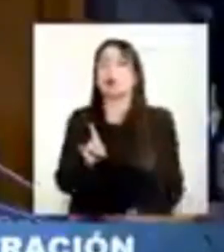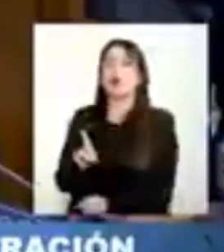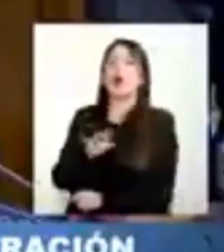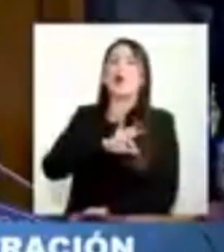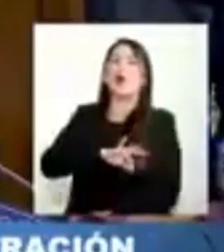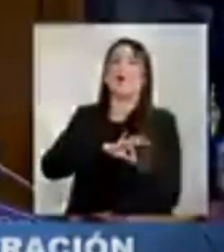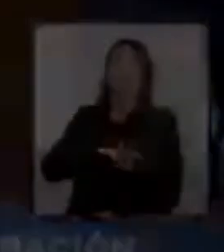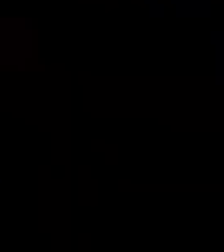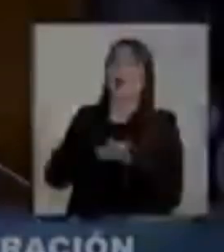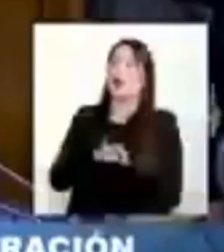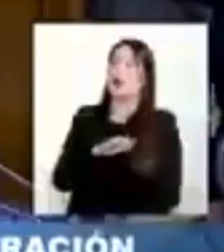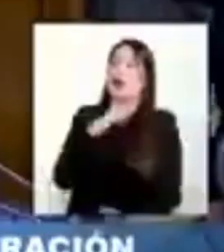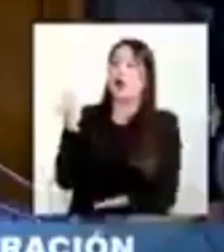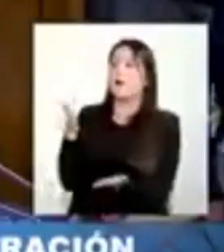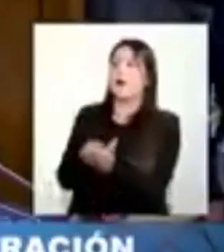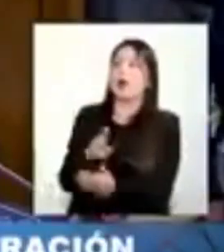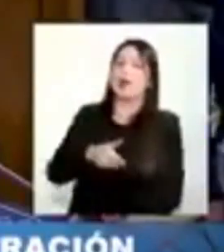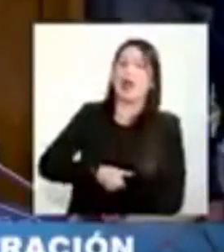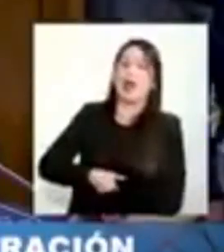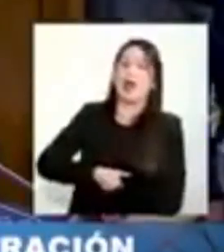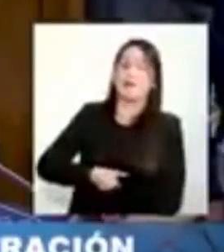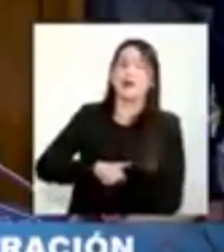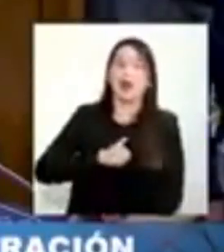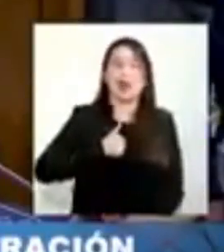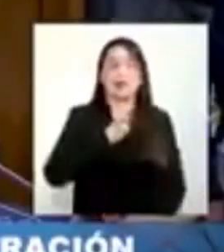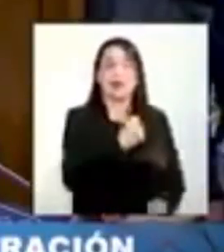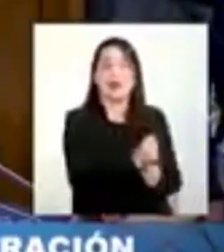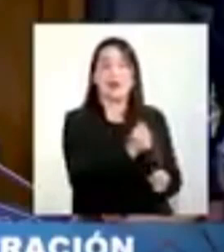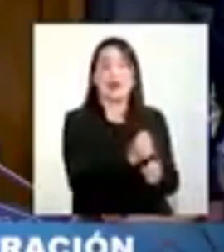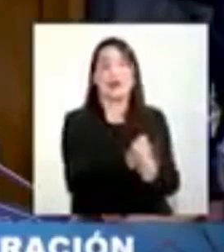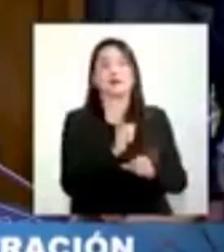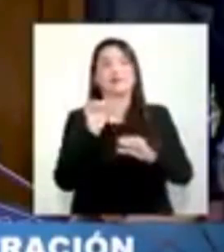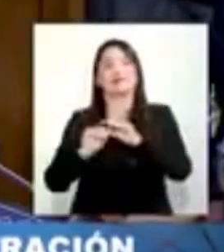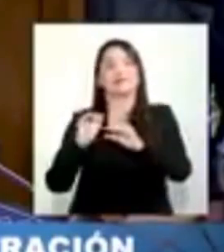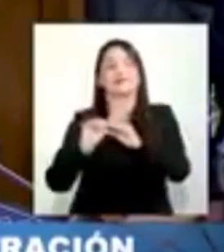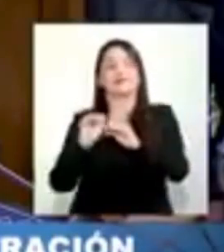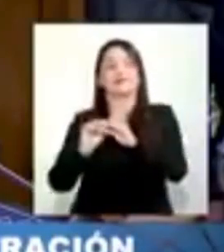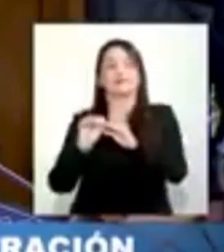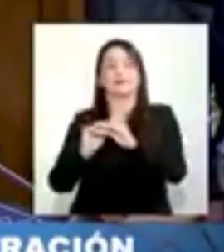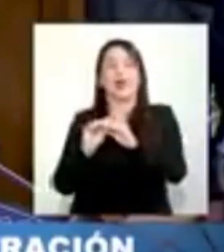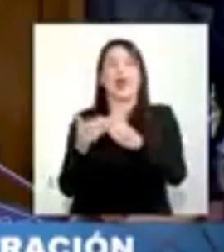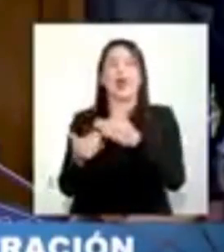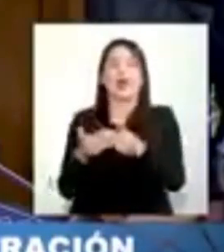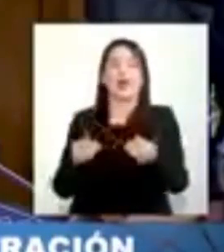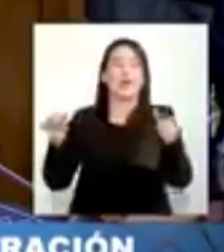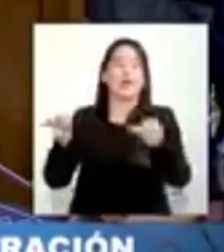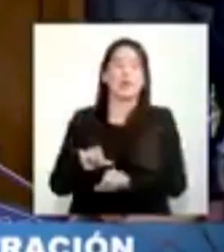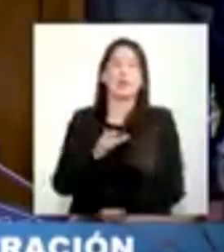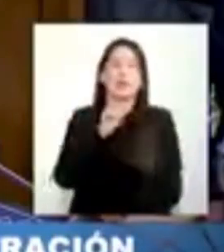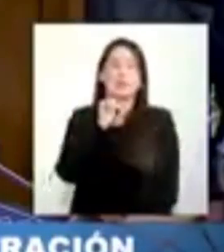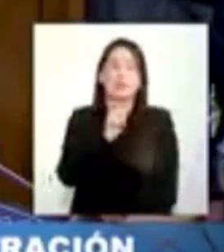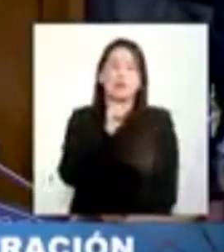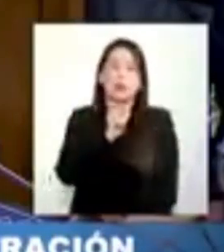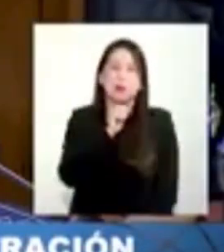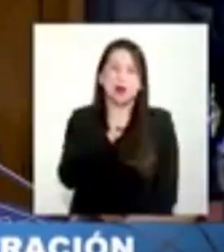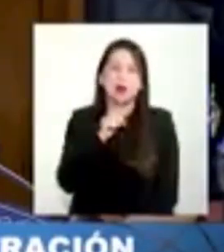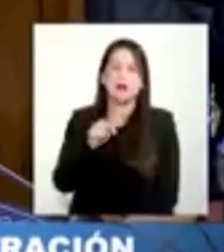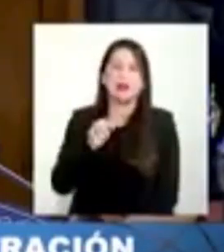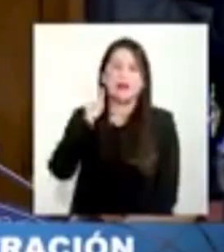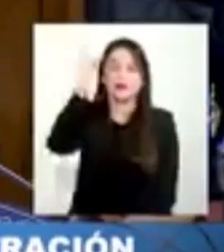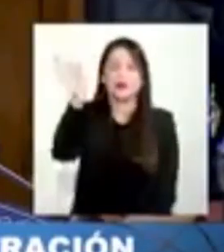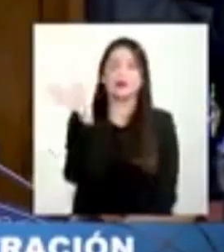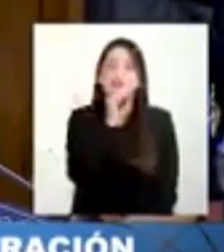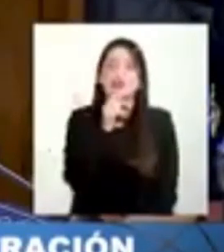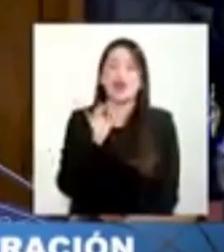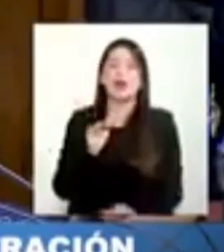tienen que seguir esperando, a los trabajadores jóvenes que saben que están cotizando en un régimen miserable y que no van a tener pensiones